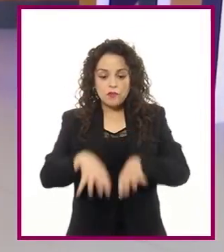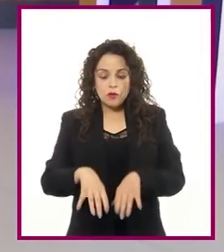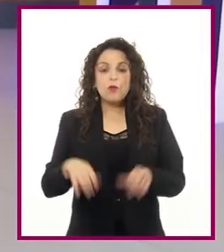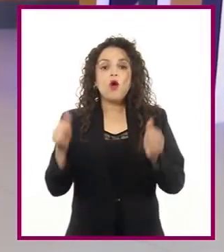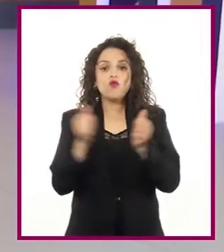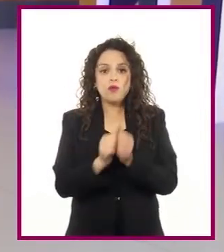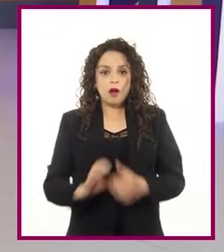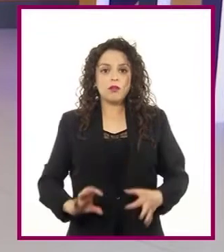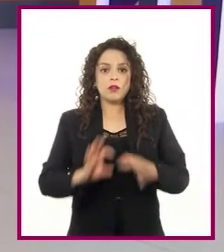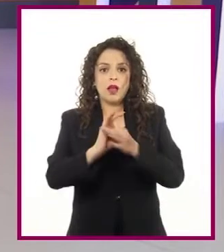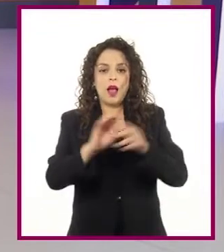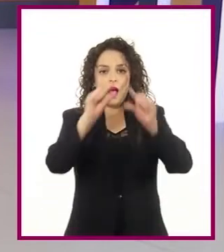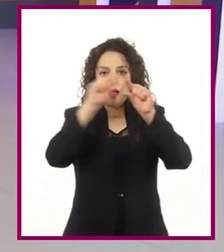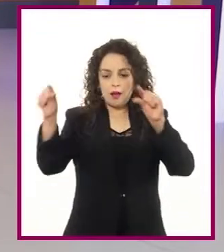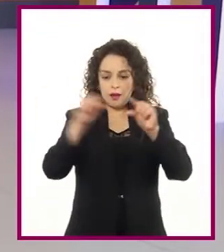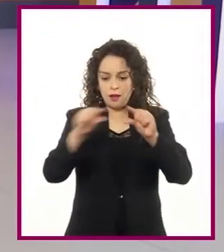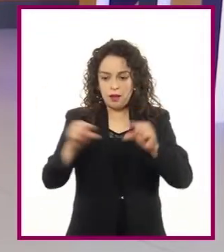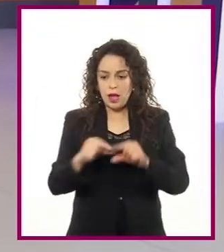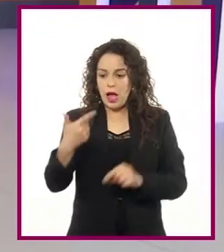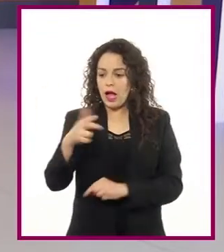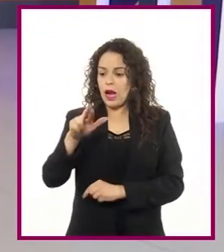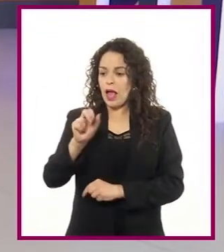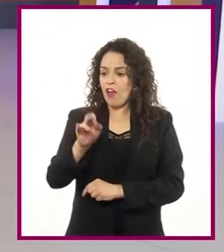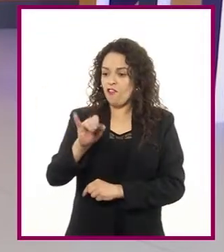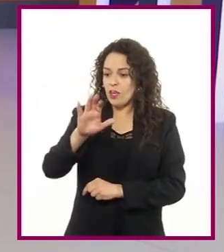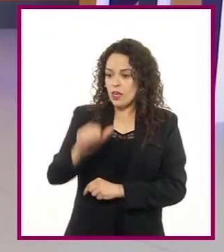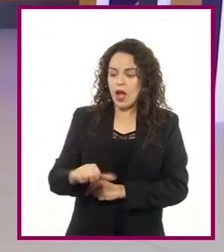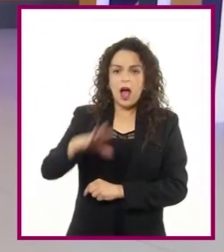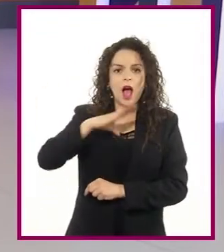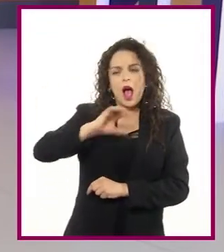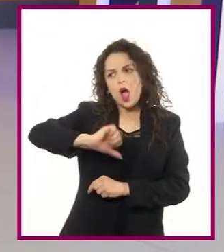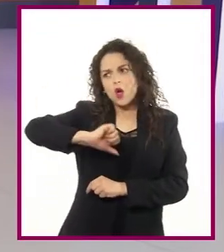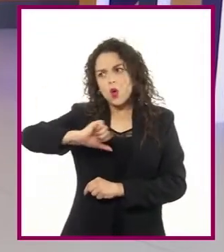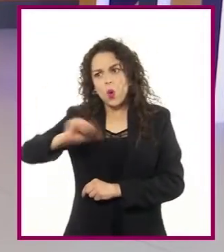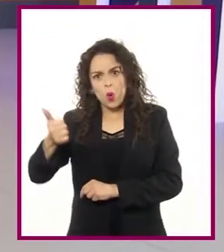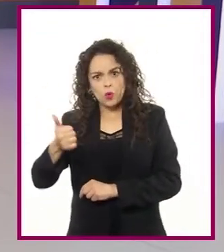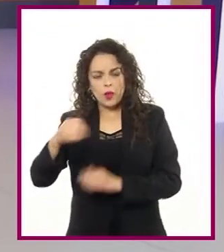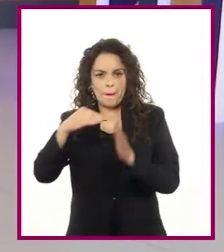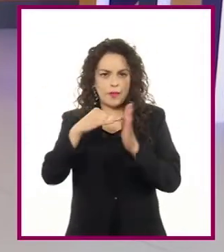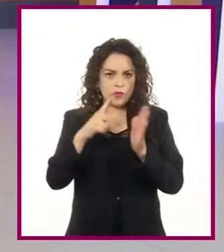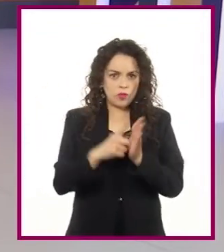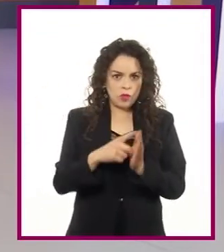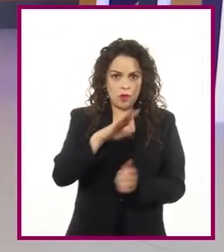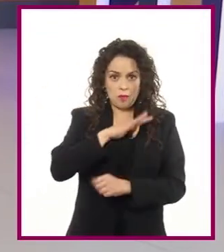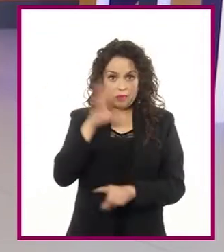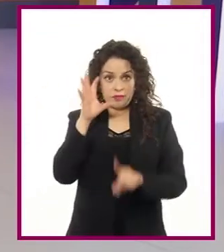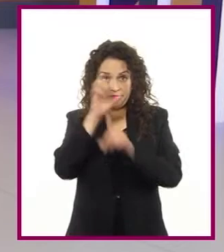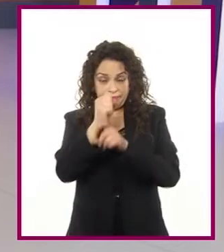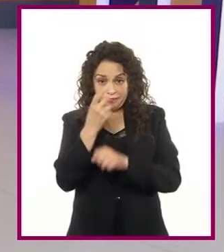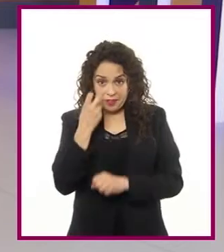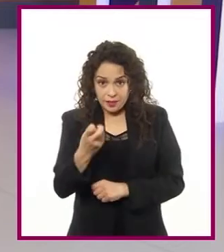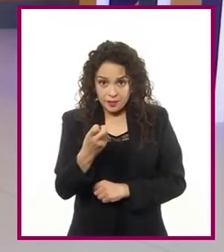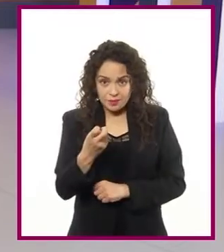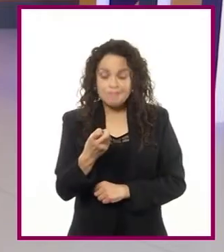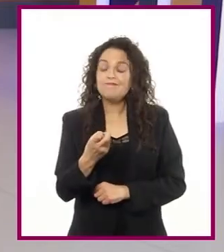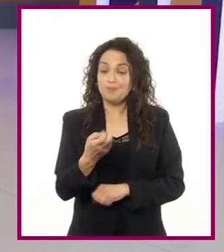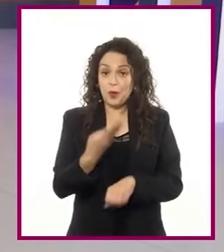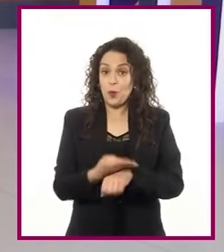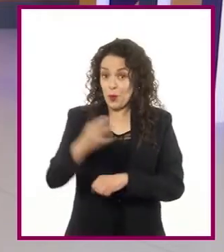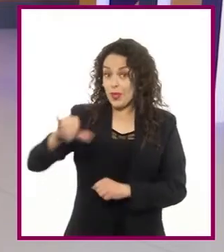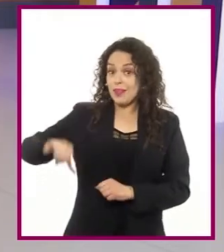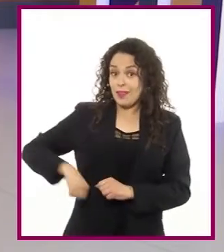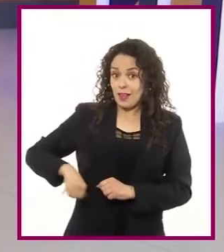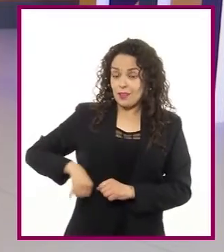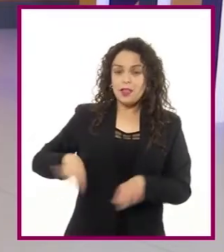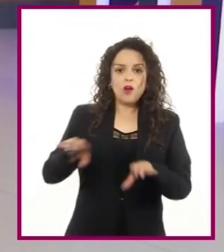gráficas. ¿Existen otros métodos que cumplan con esta finalidad? Esta pregunta me parece interesante. Para